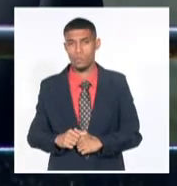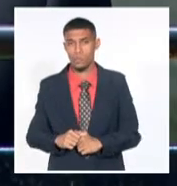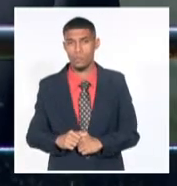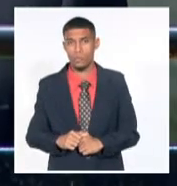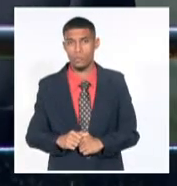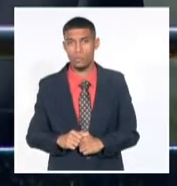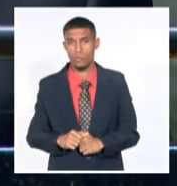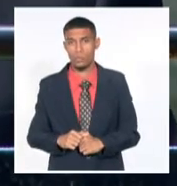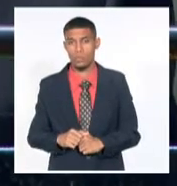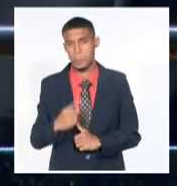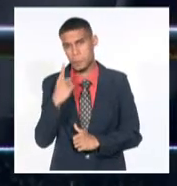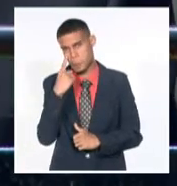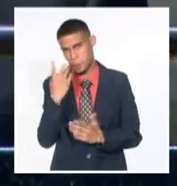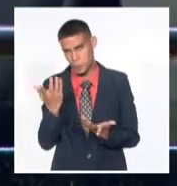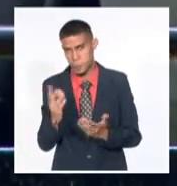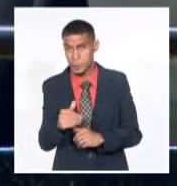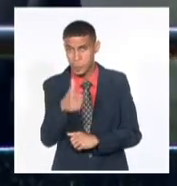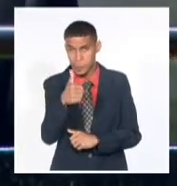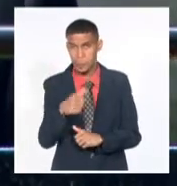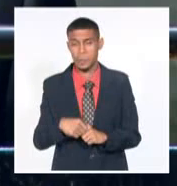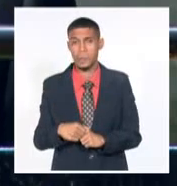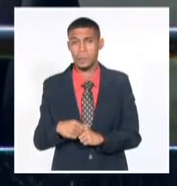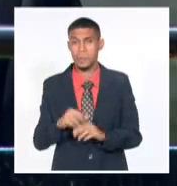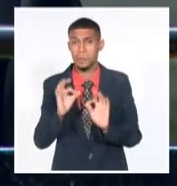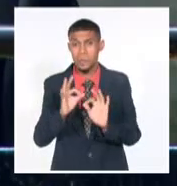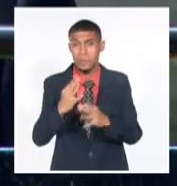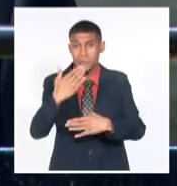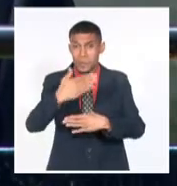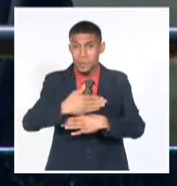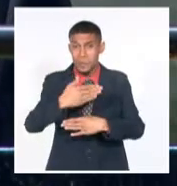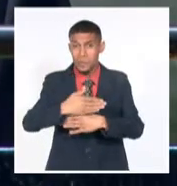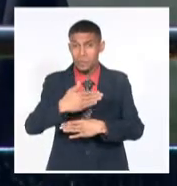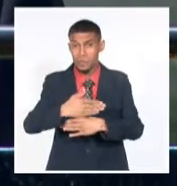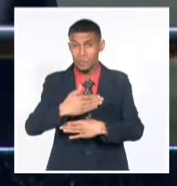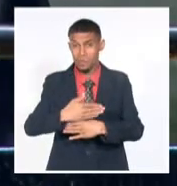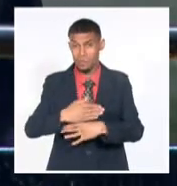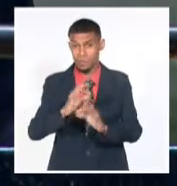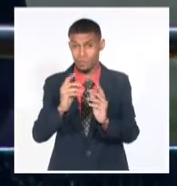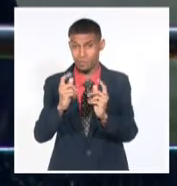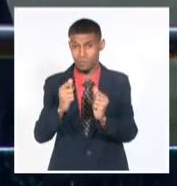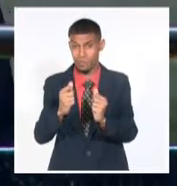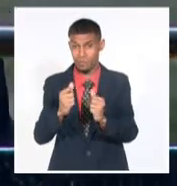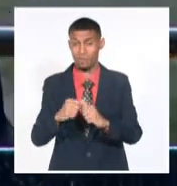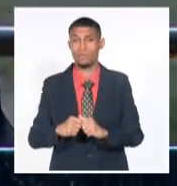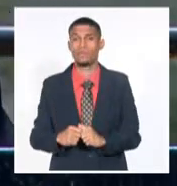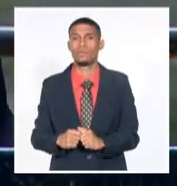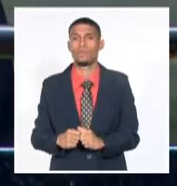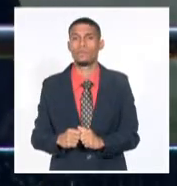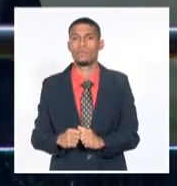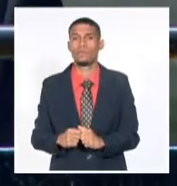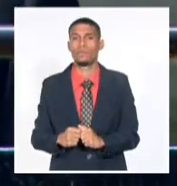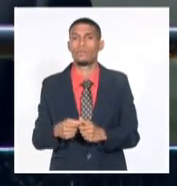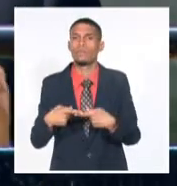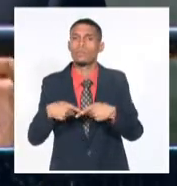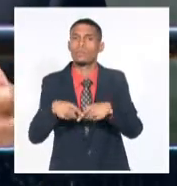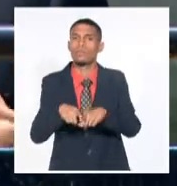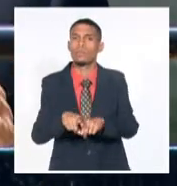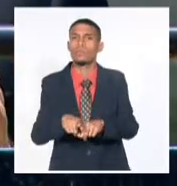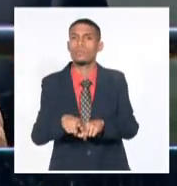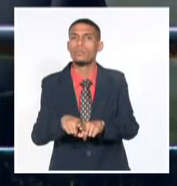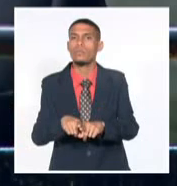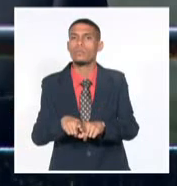Señor presidente, el recrudecimiento del cerco económico ha estado acompañado de